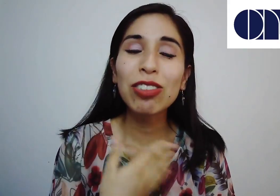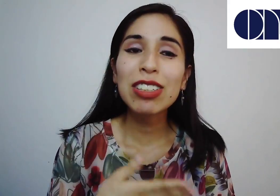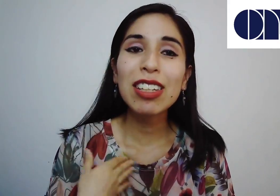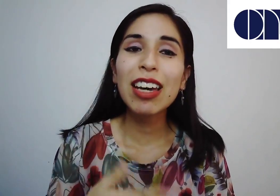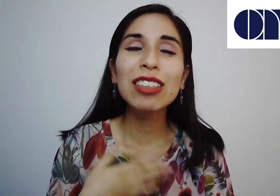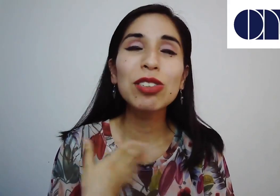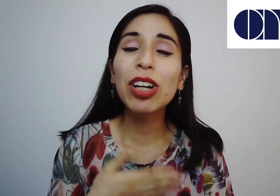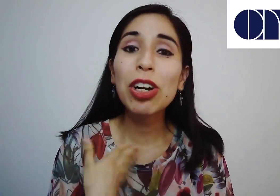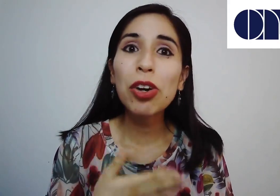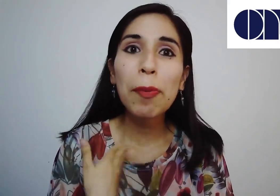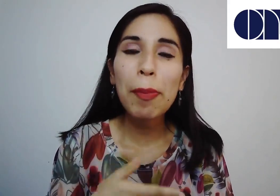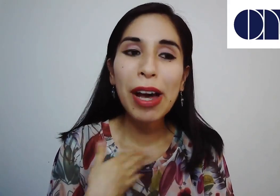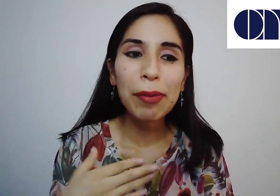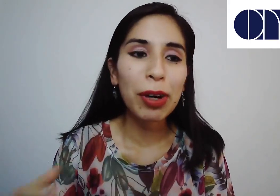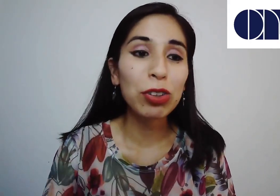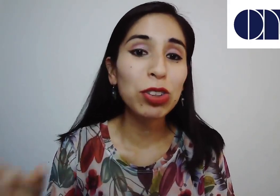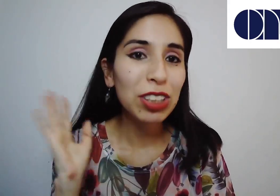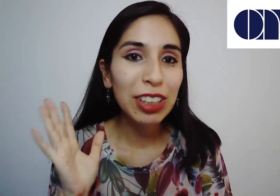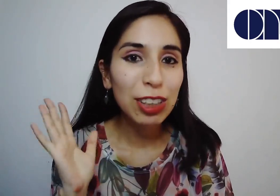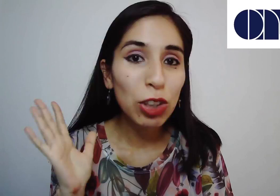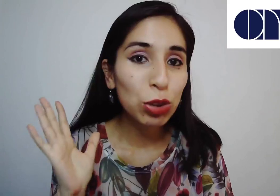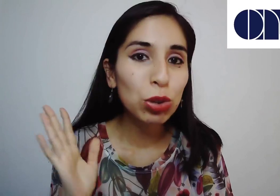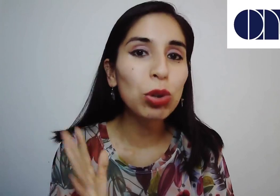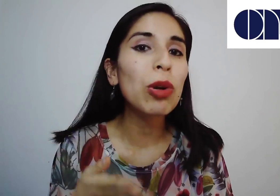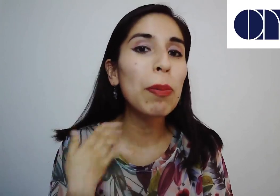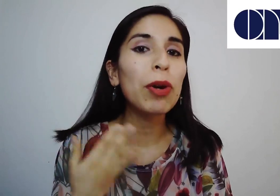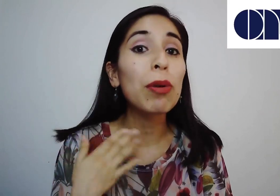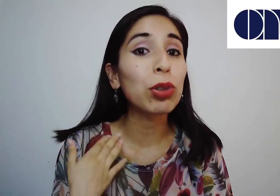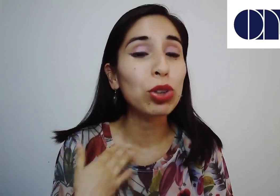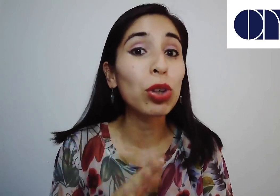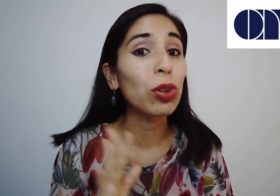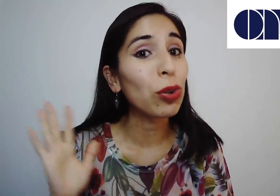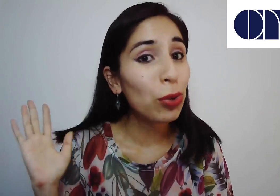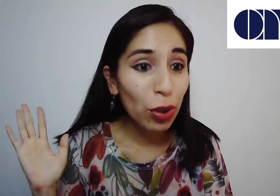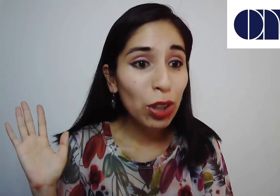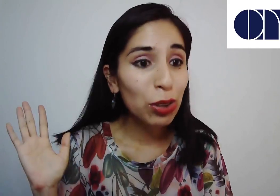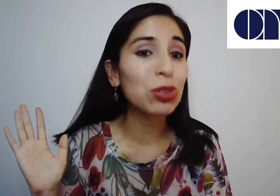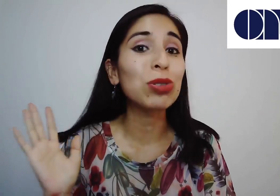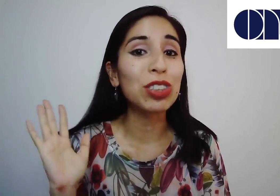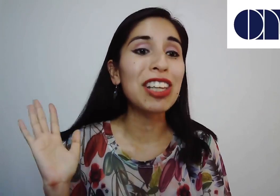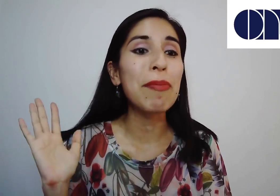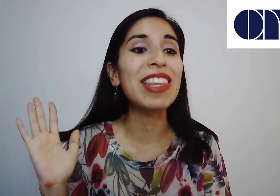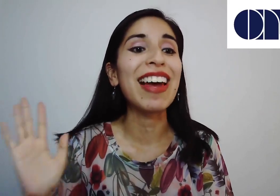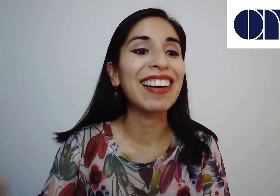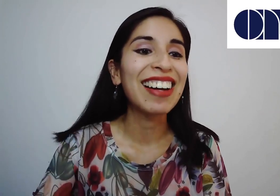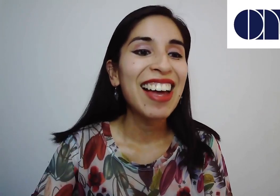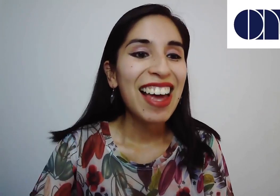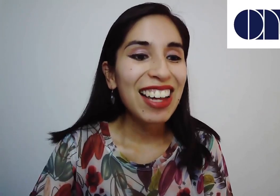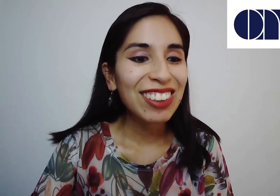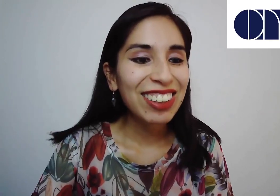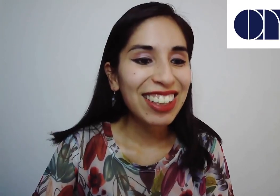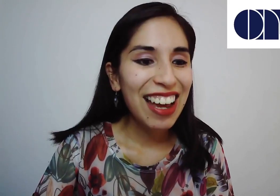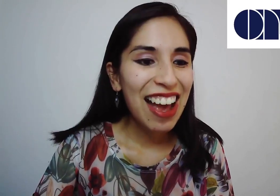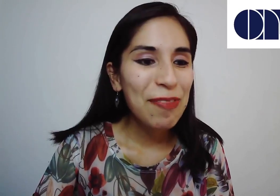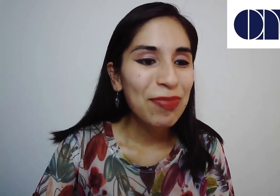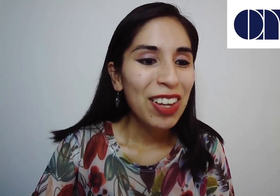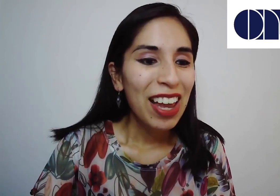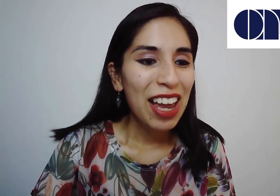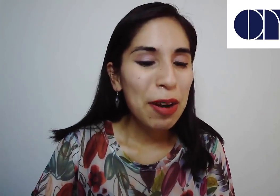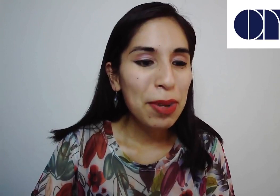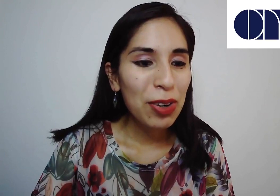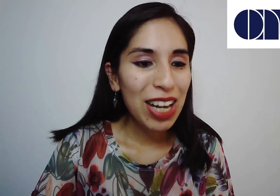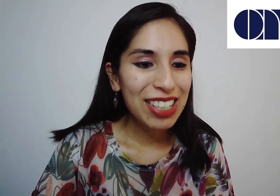tanto así que hace un calor bárbaro no sé si ha sido el susto es por el bochorno uno de dos ustedes me dirán héctor que irá